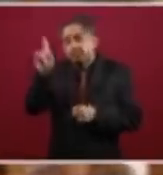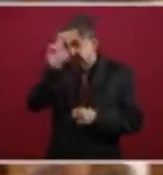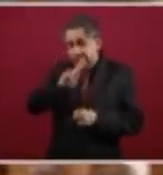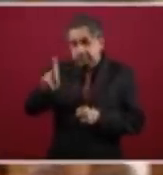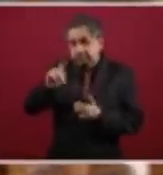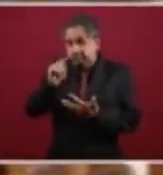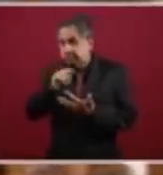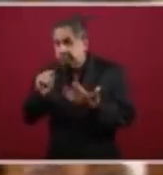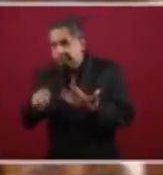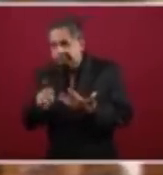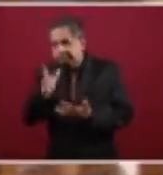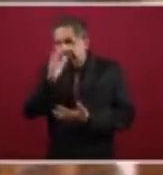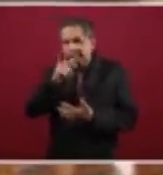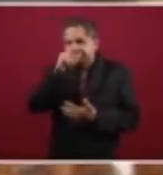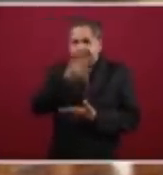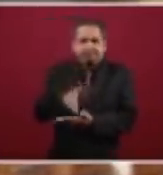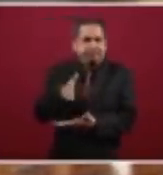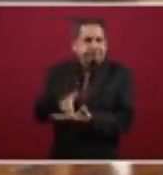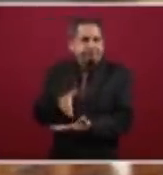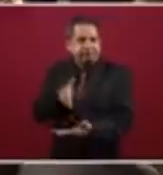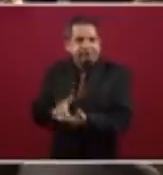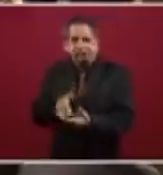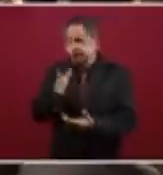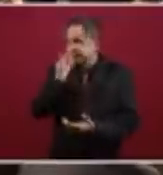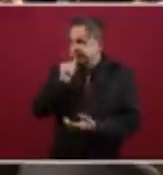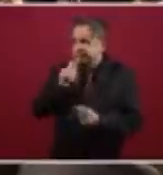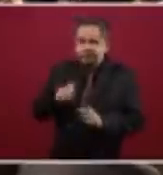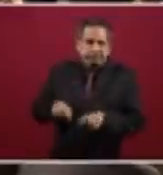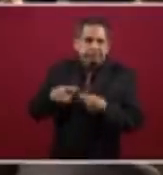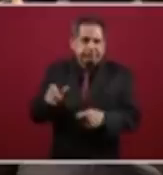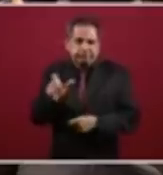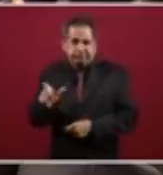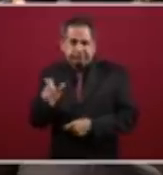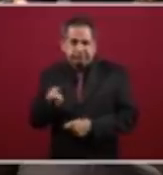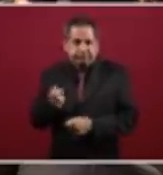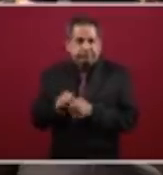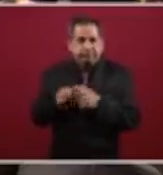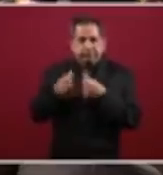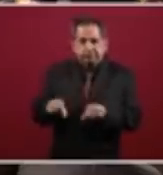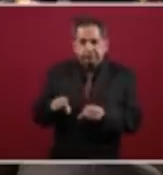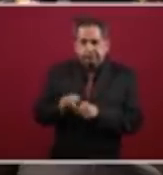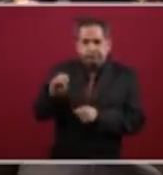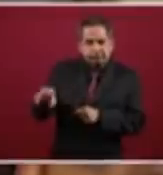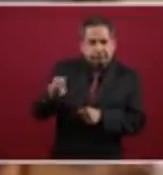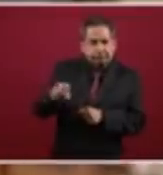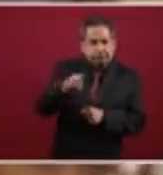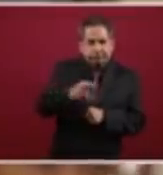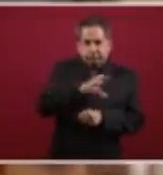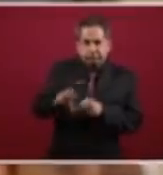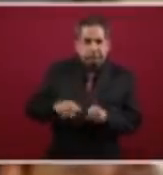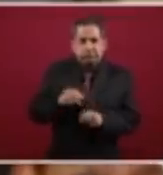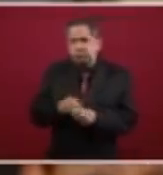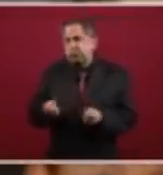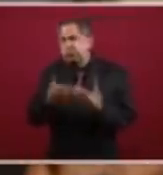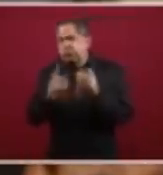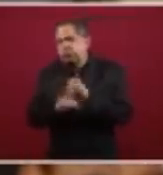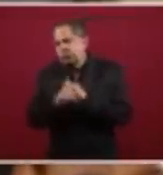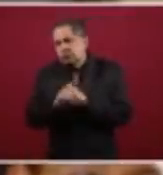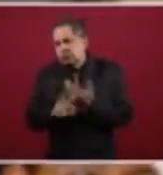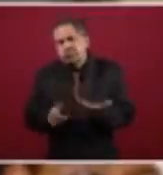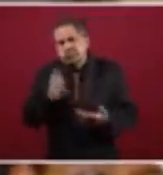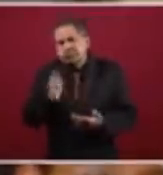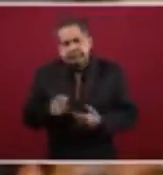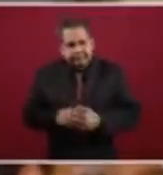enfrentado para lograr, pues prácticamente para cumplir con todo el plan. Y